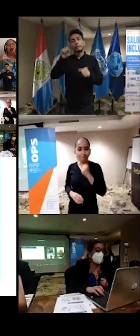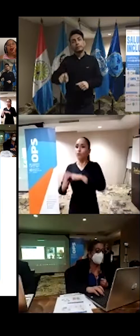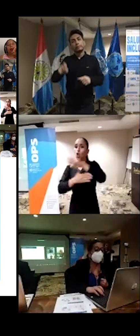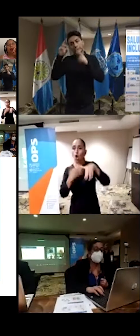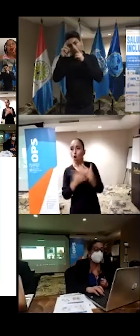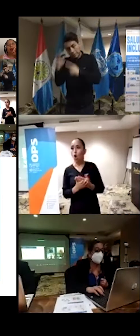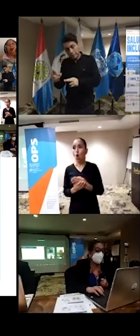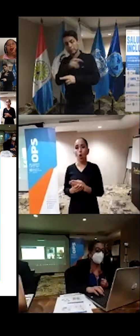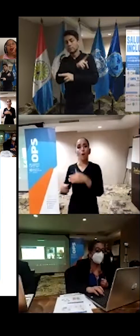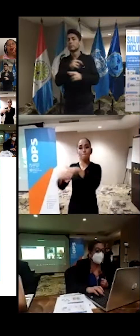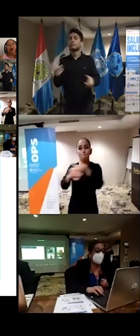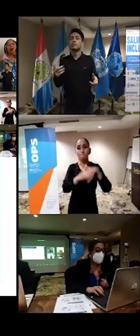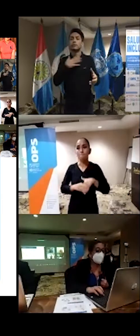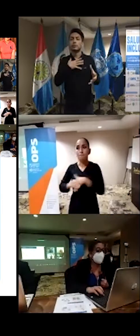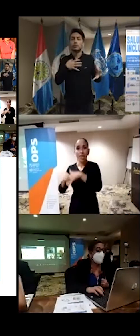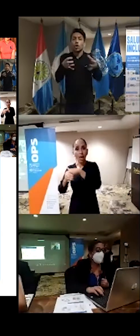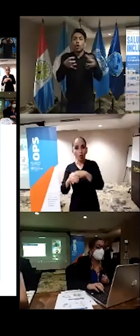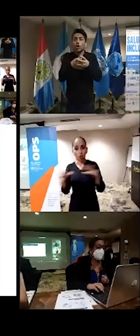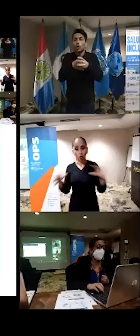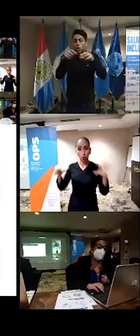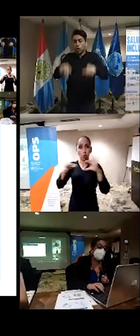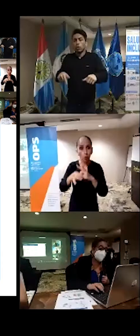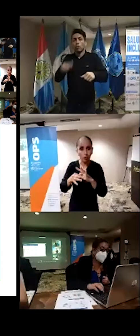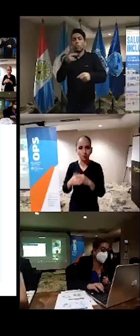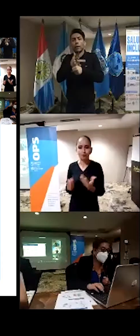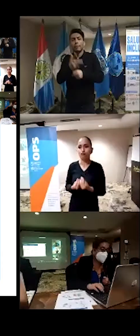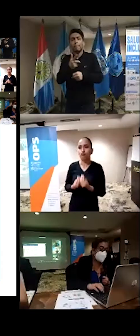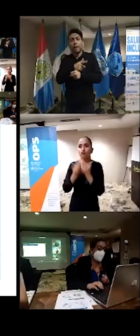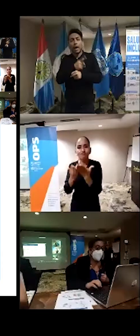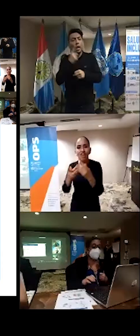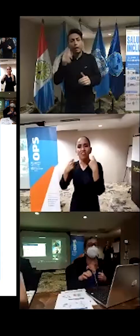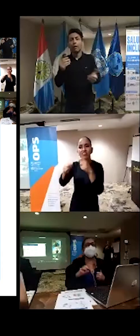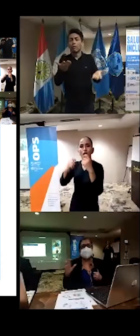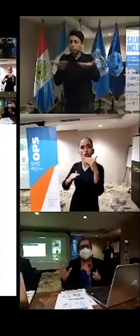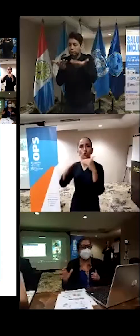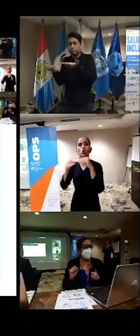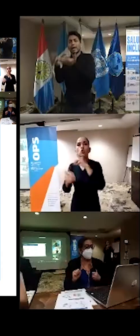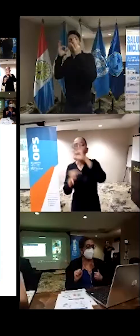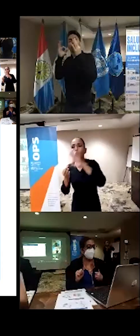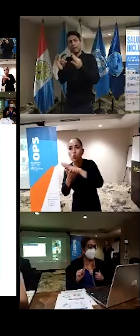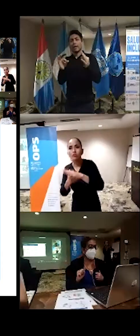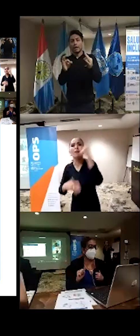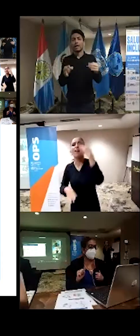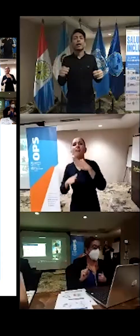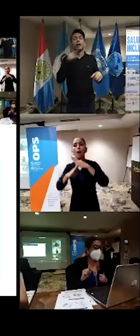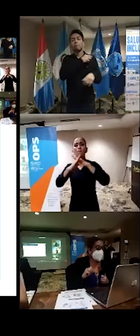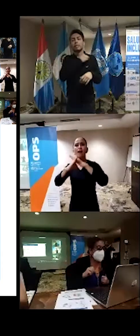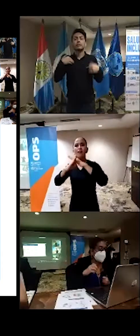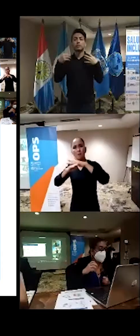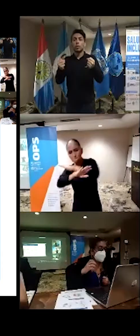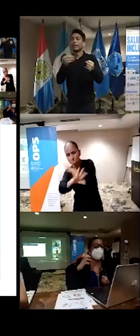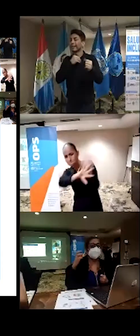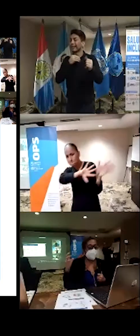miembros valiosos de nuestra comunidad brindan un trato justo, pero es eliminar barreras.